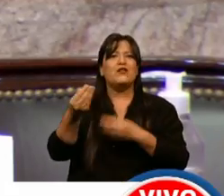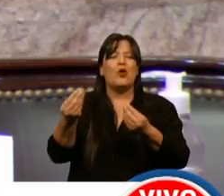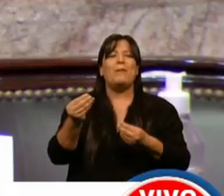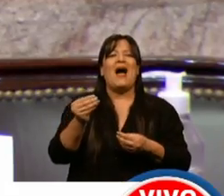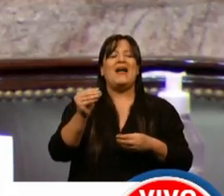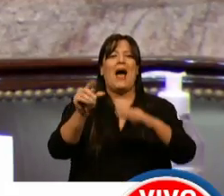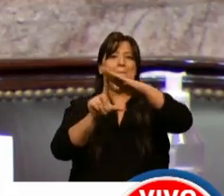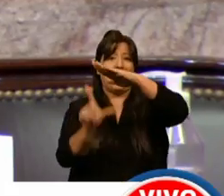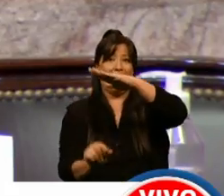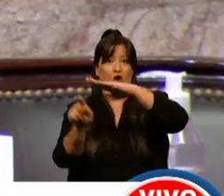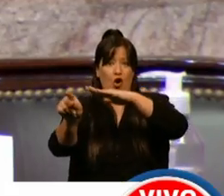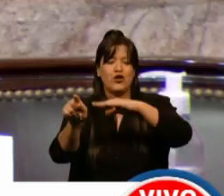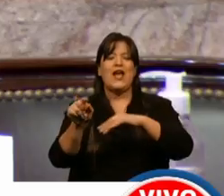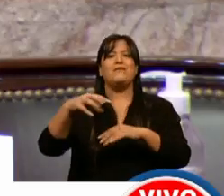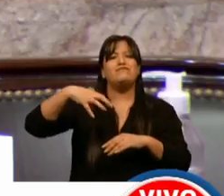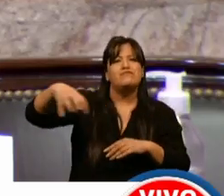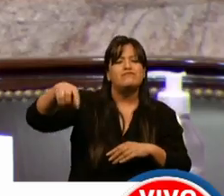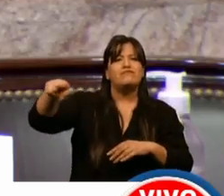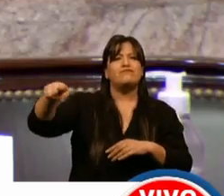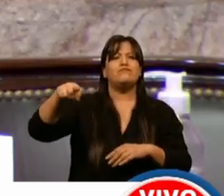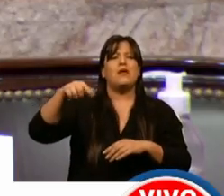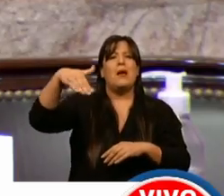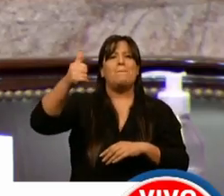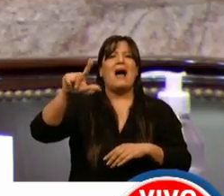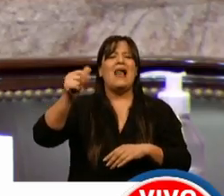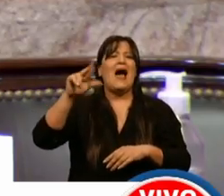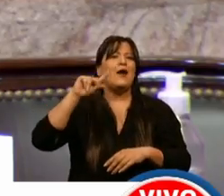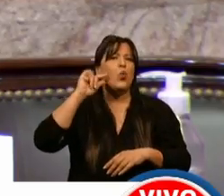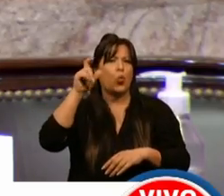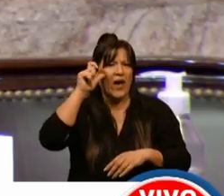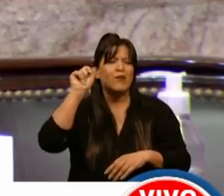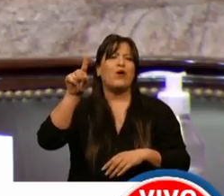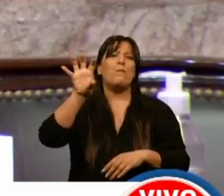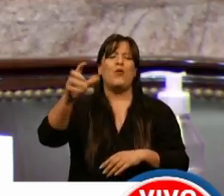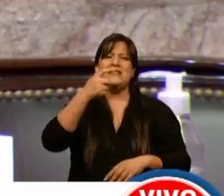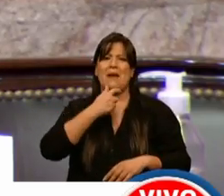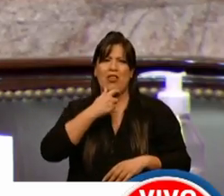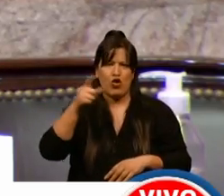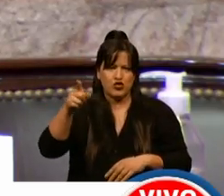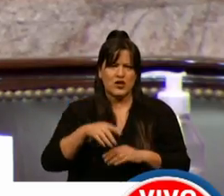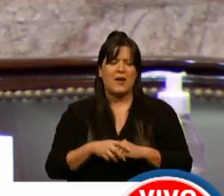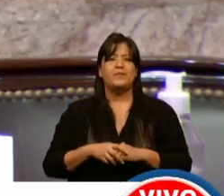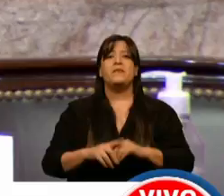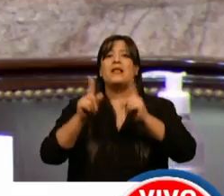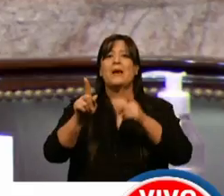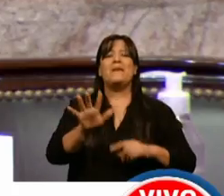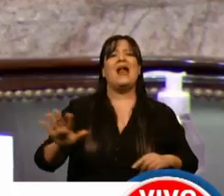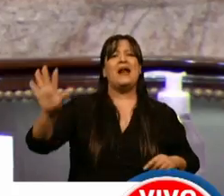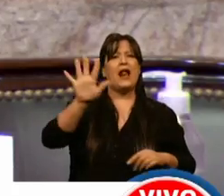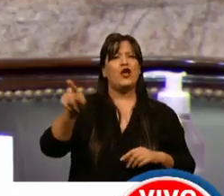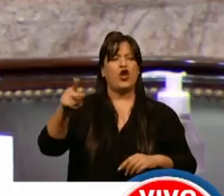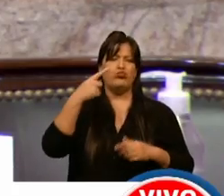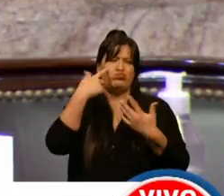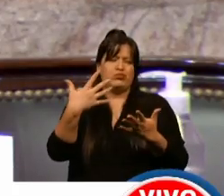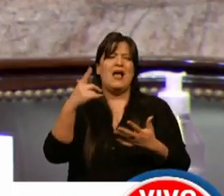patagónica el departamento de malargüe en mendoza y la región conocida como la